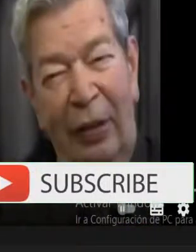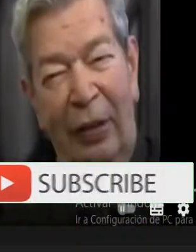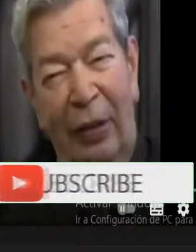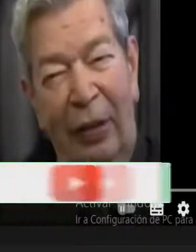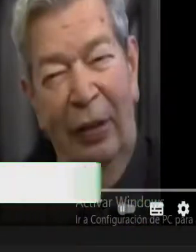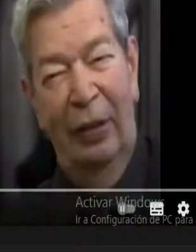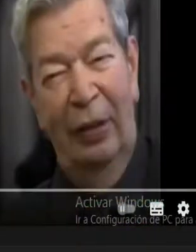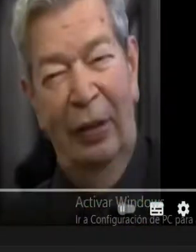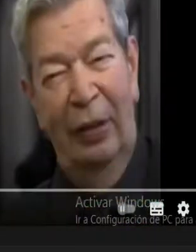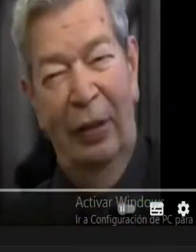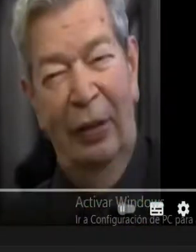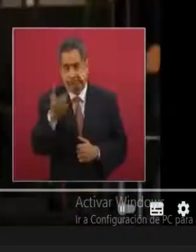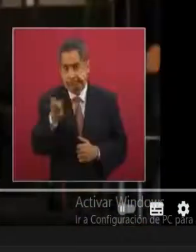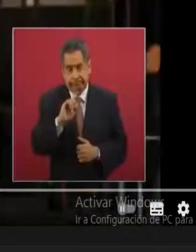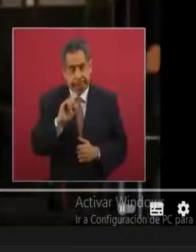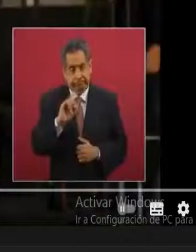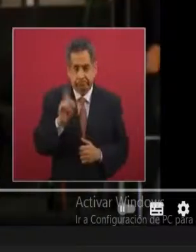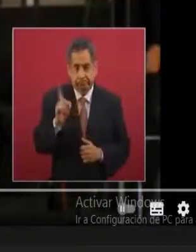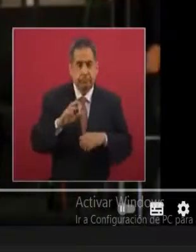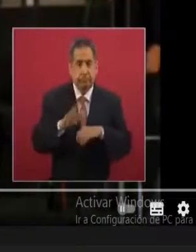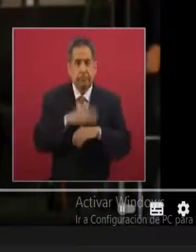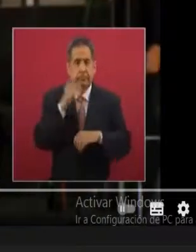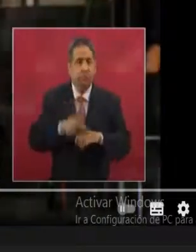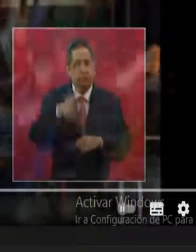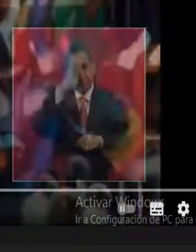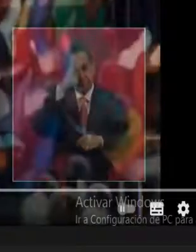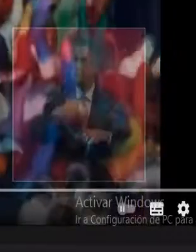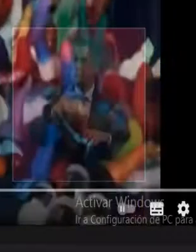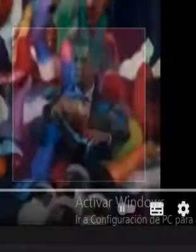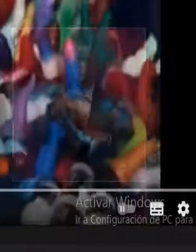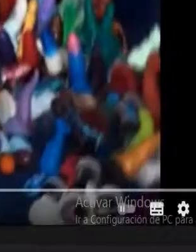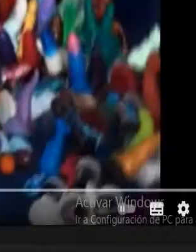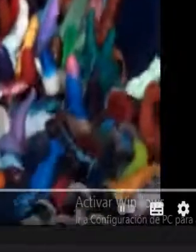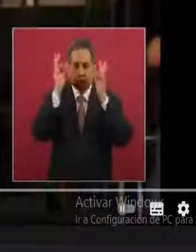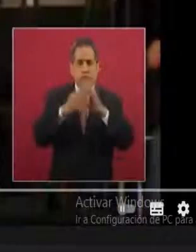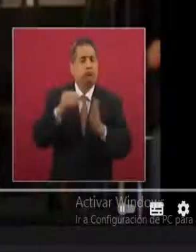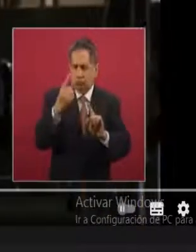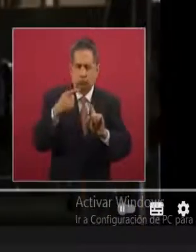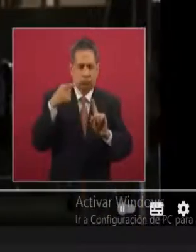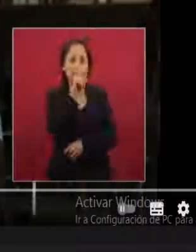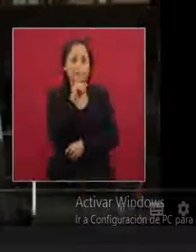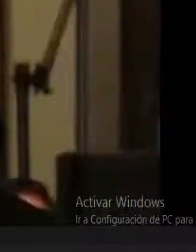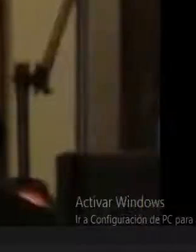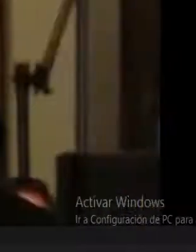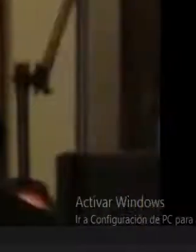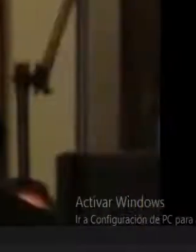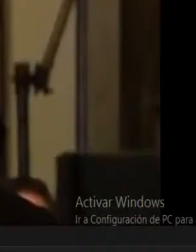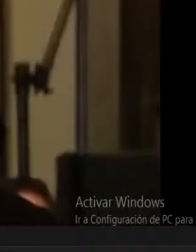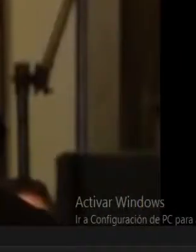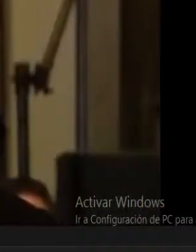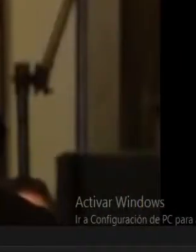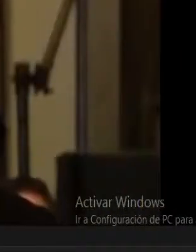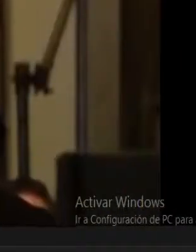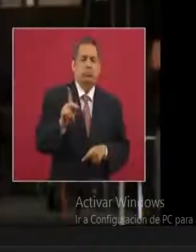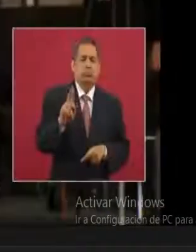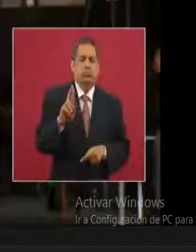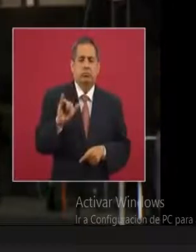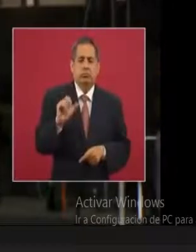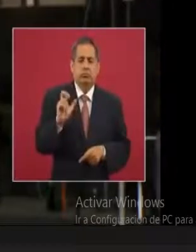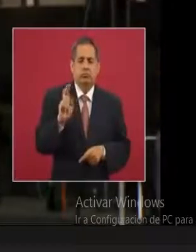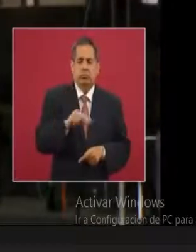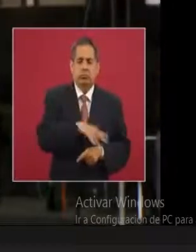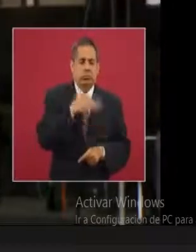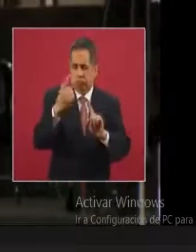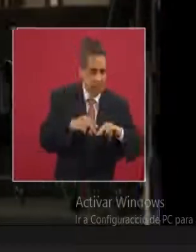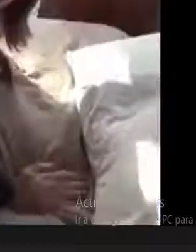El viejo, el ya que múltiples consoladores siguen actuando no. En mi mano. Usted